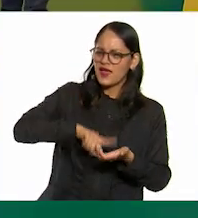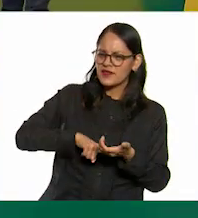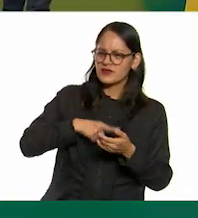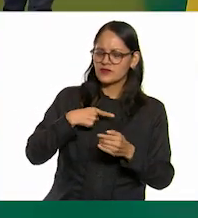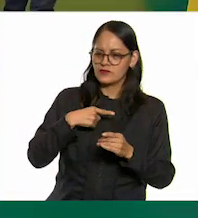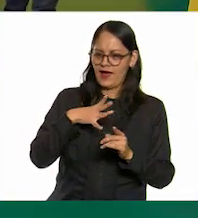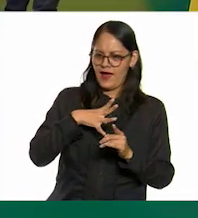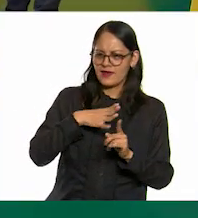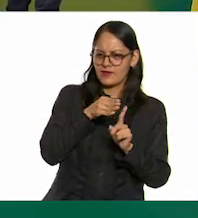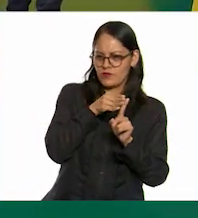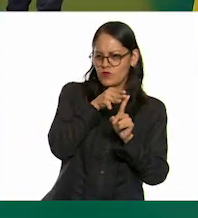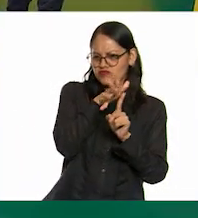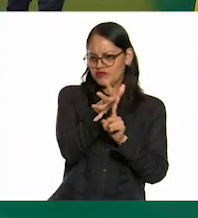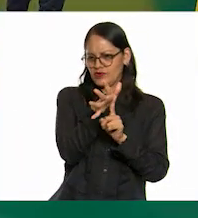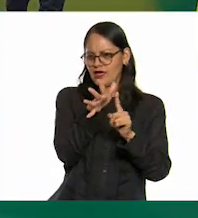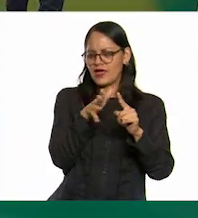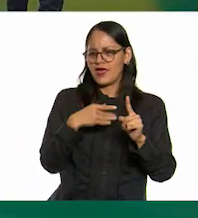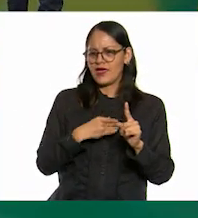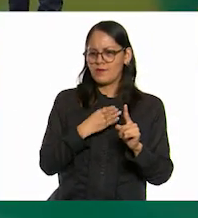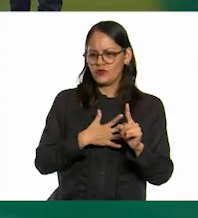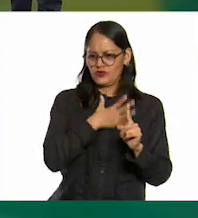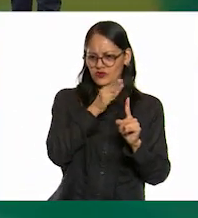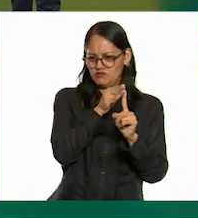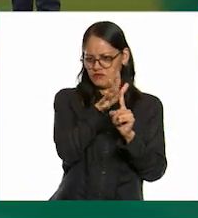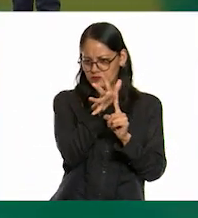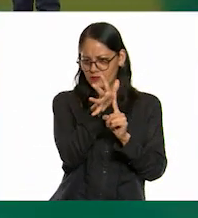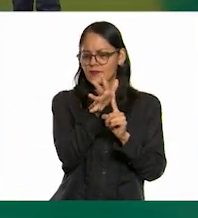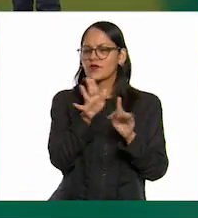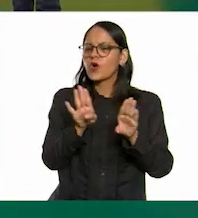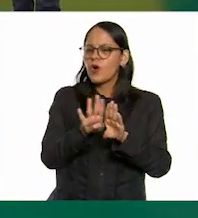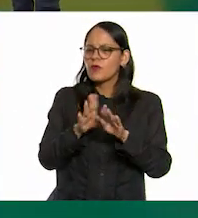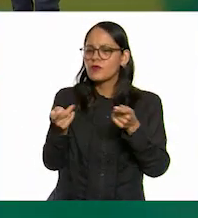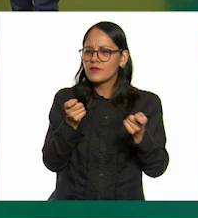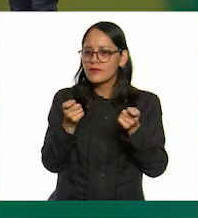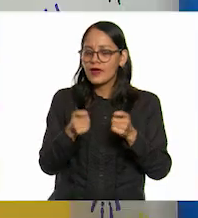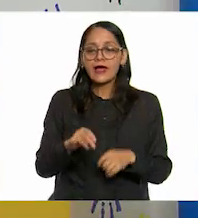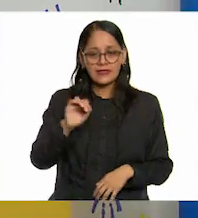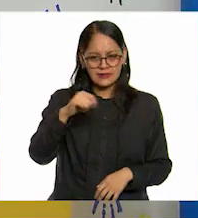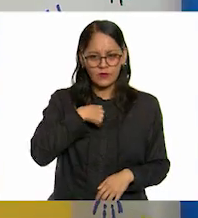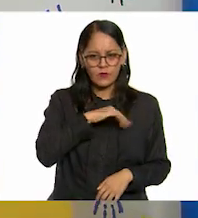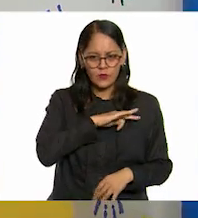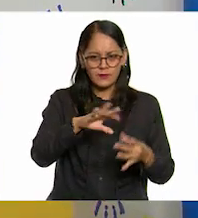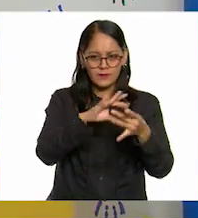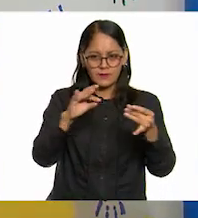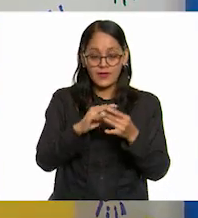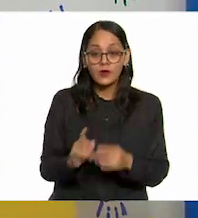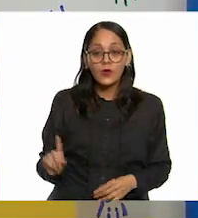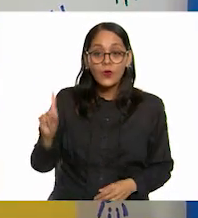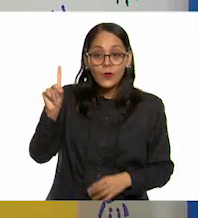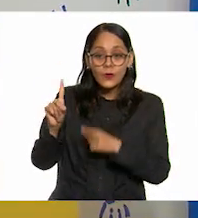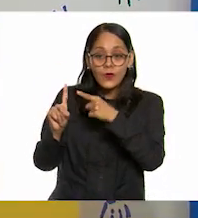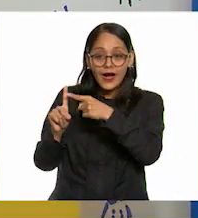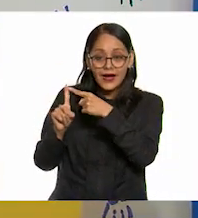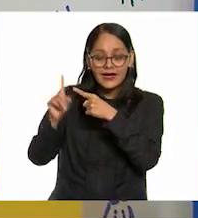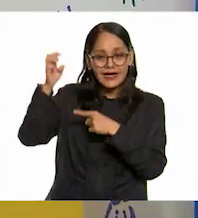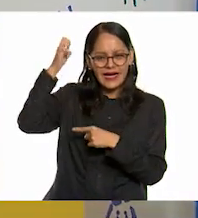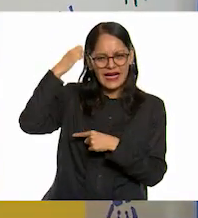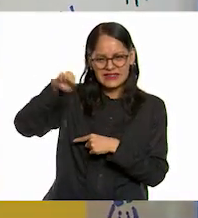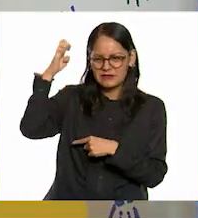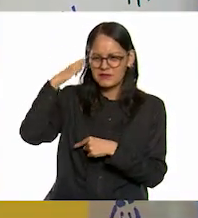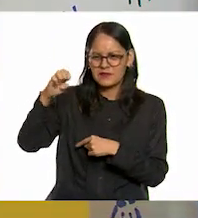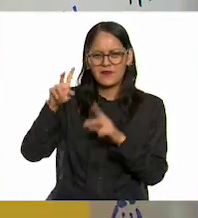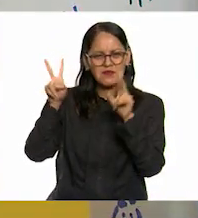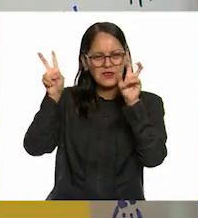Claro, te lo puedo explicar, pero conozco a alguien que es experta en estos temas del asco. ¿En